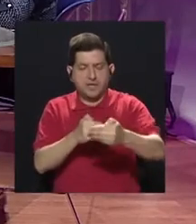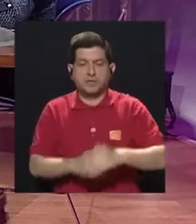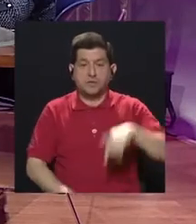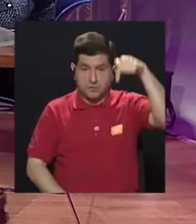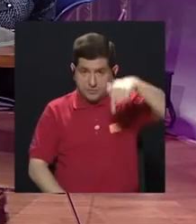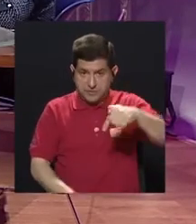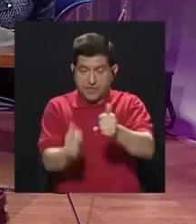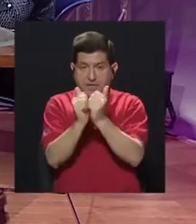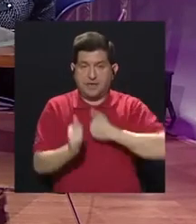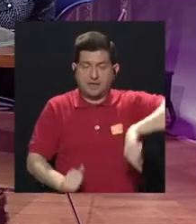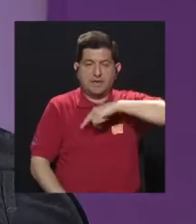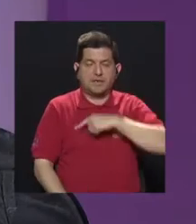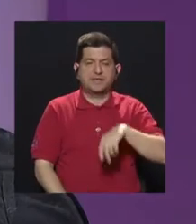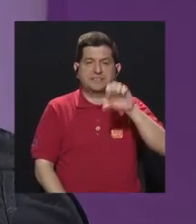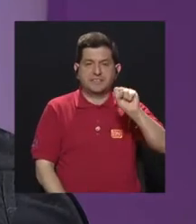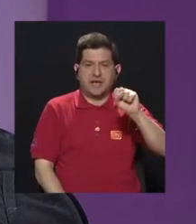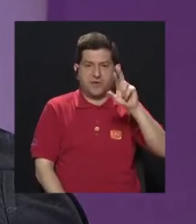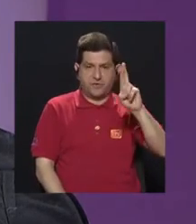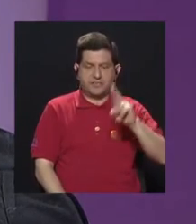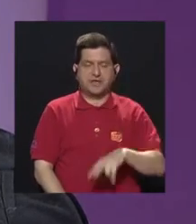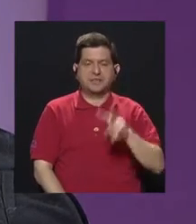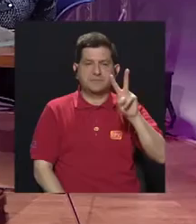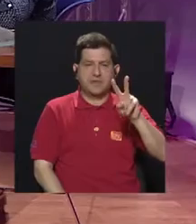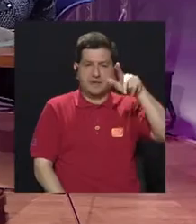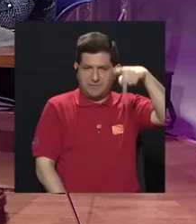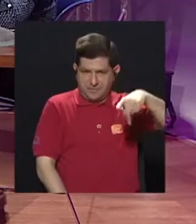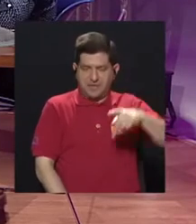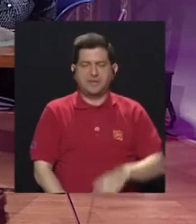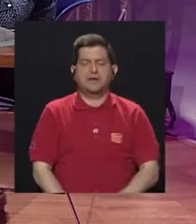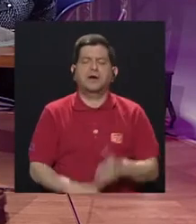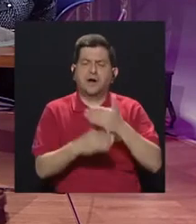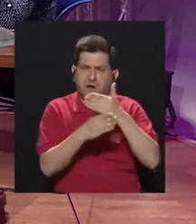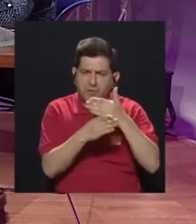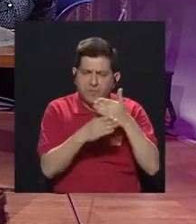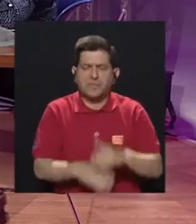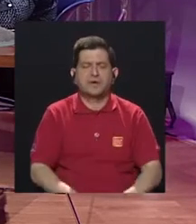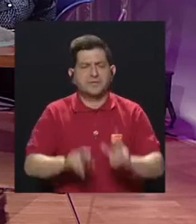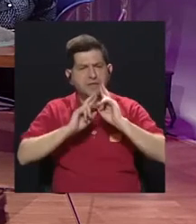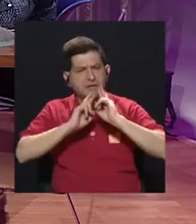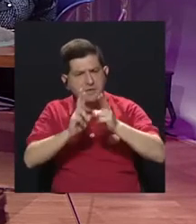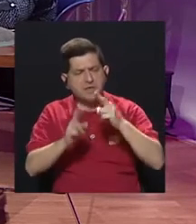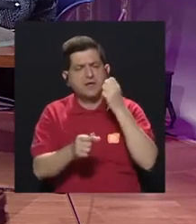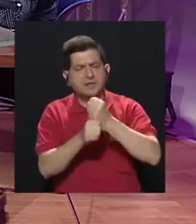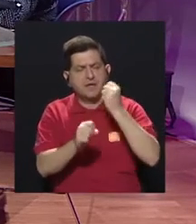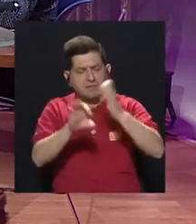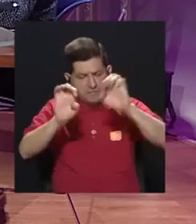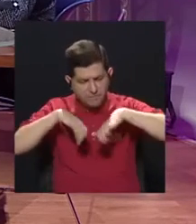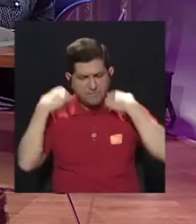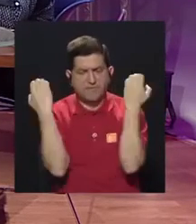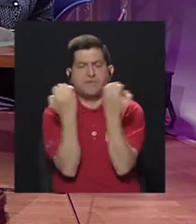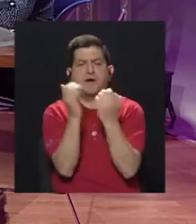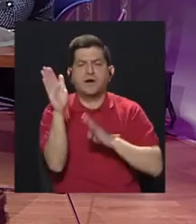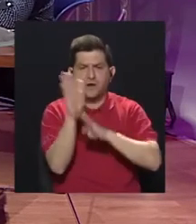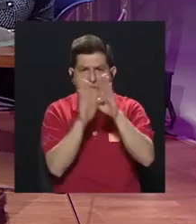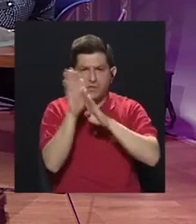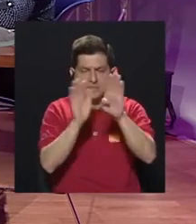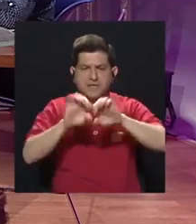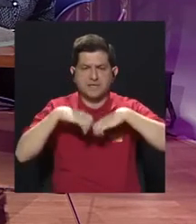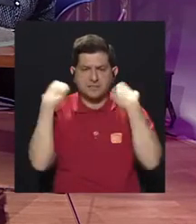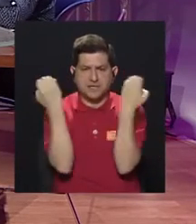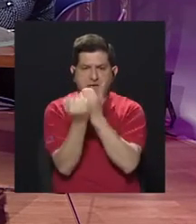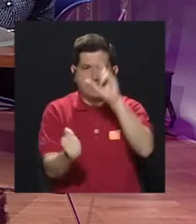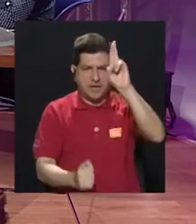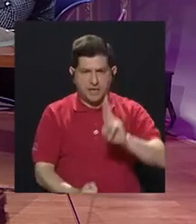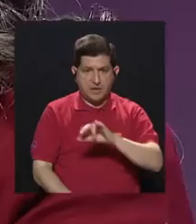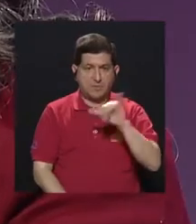nosotras charo rosales y vilma peñas para compartir el resultado de un trabajo en equipo que desarrolló el equipo costarricense